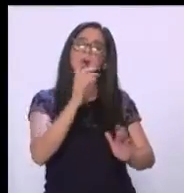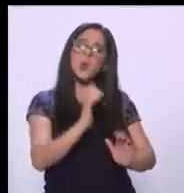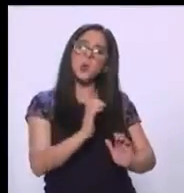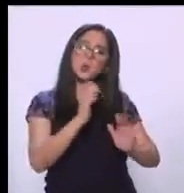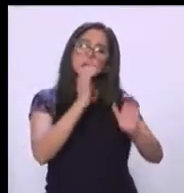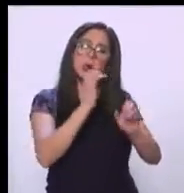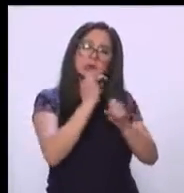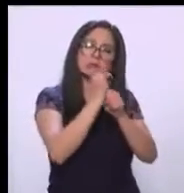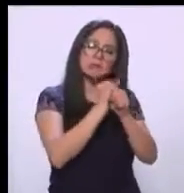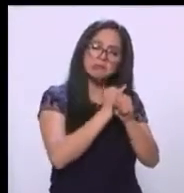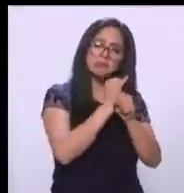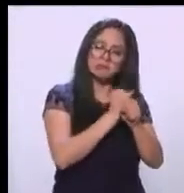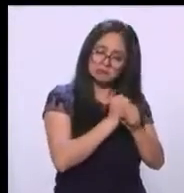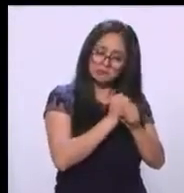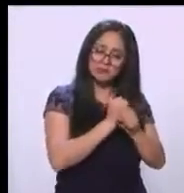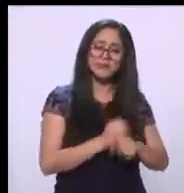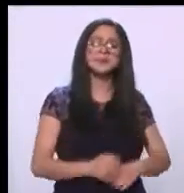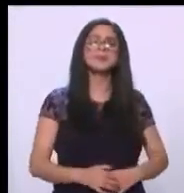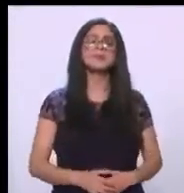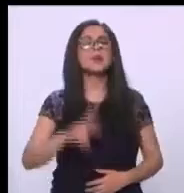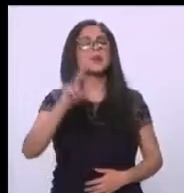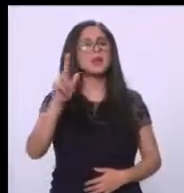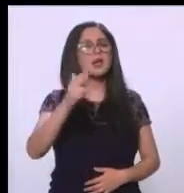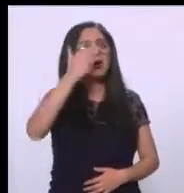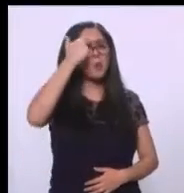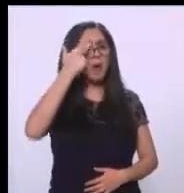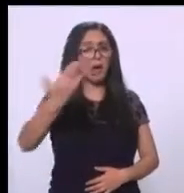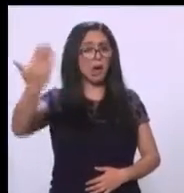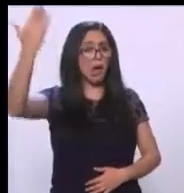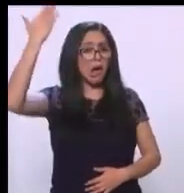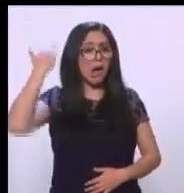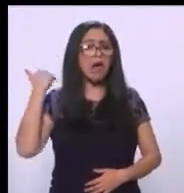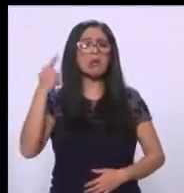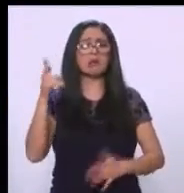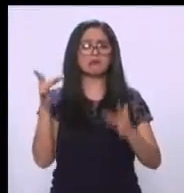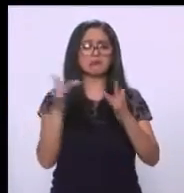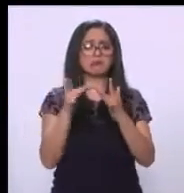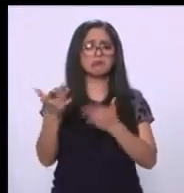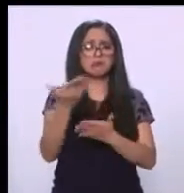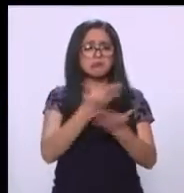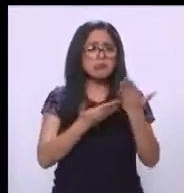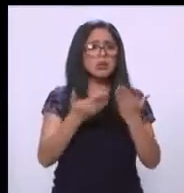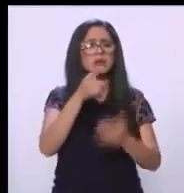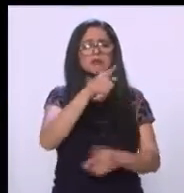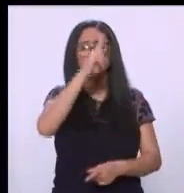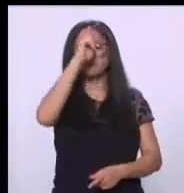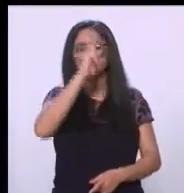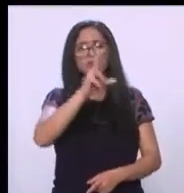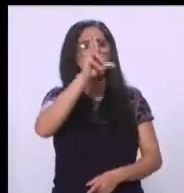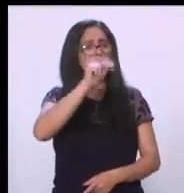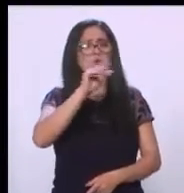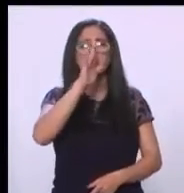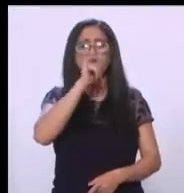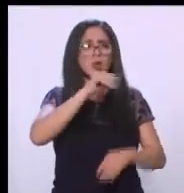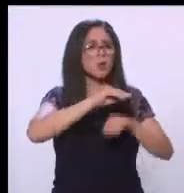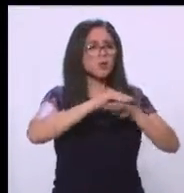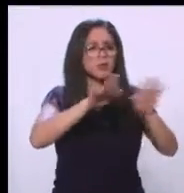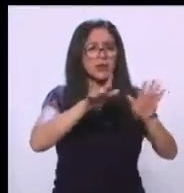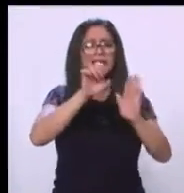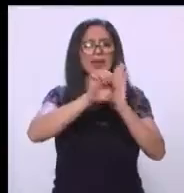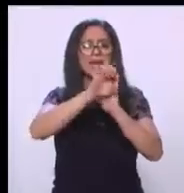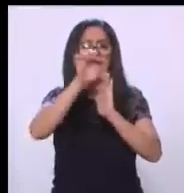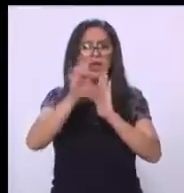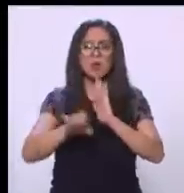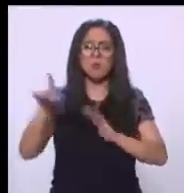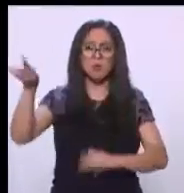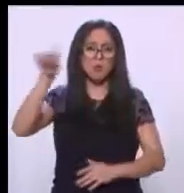Recordemos, por ejemplo, que hubo antecedentes de censura ya en las redes en México. El caso de Veracruz, cuando el gobernador